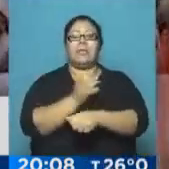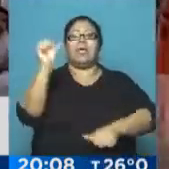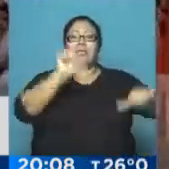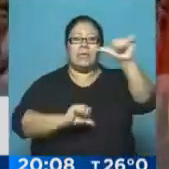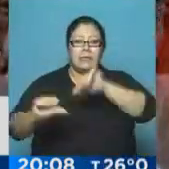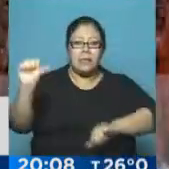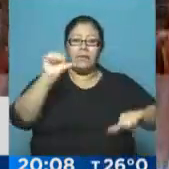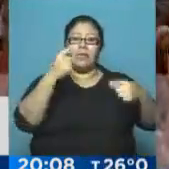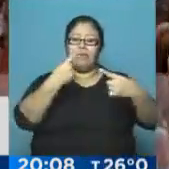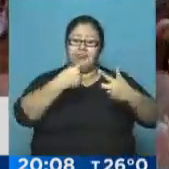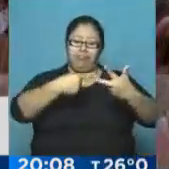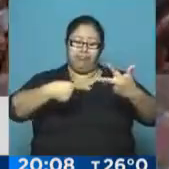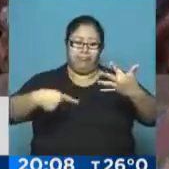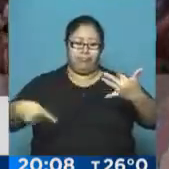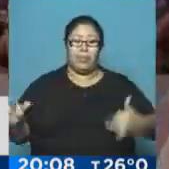científicos.